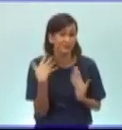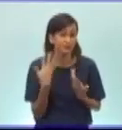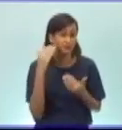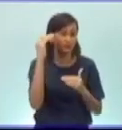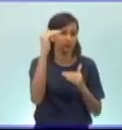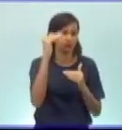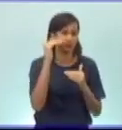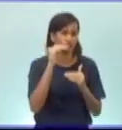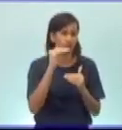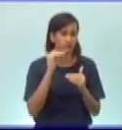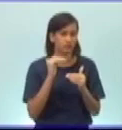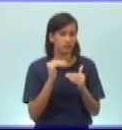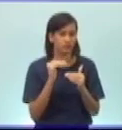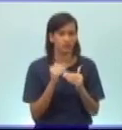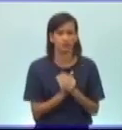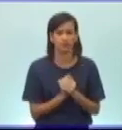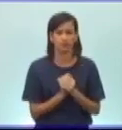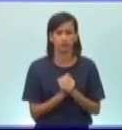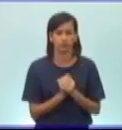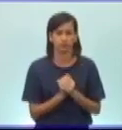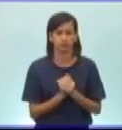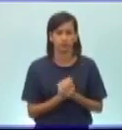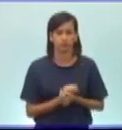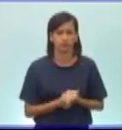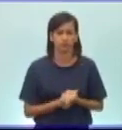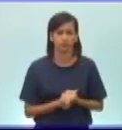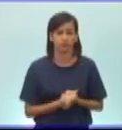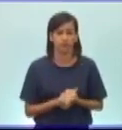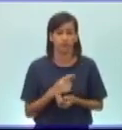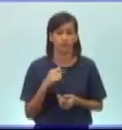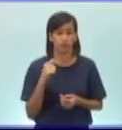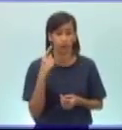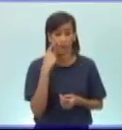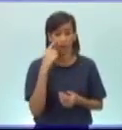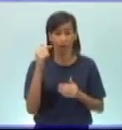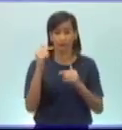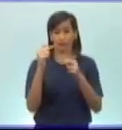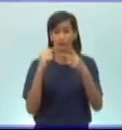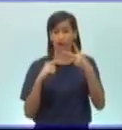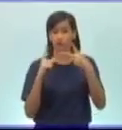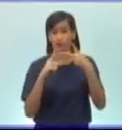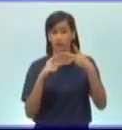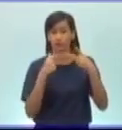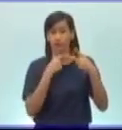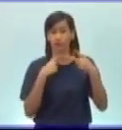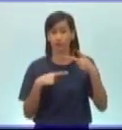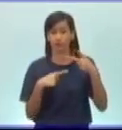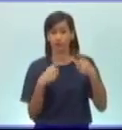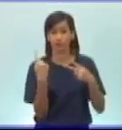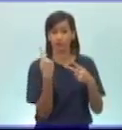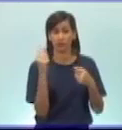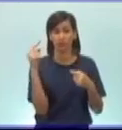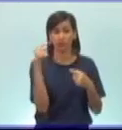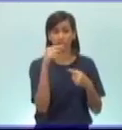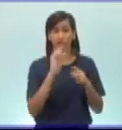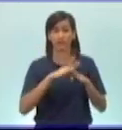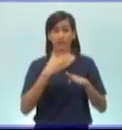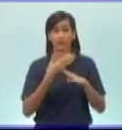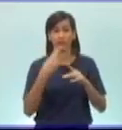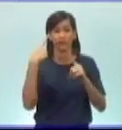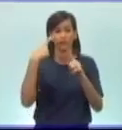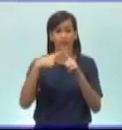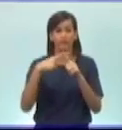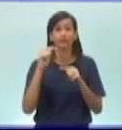orden operacional a seguir. En este caso, como está primero la sustracción y después está la adición, pues entonces